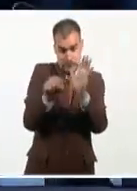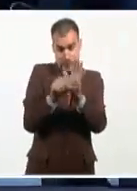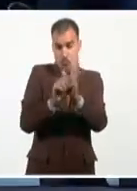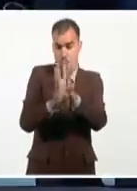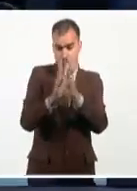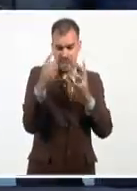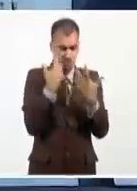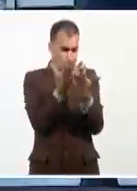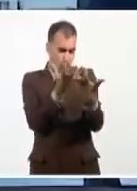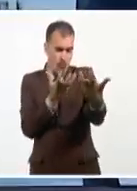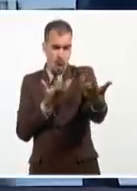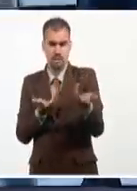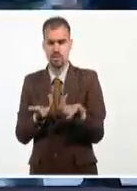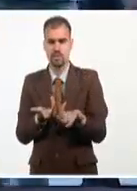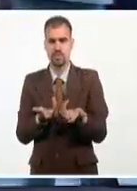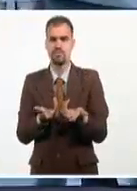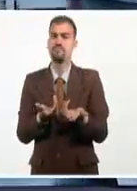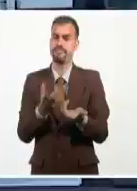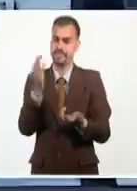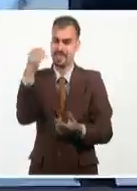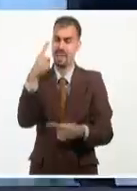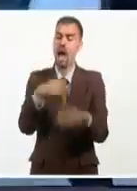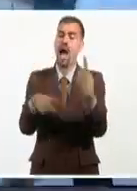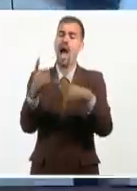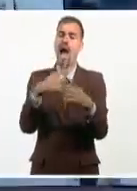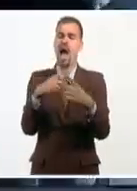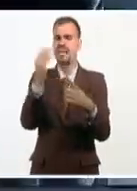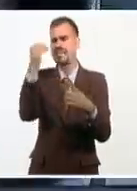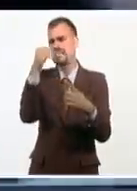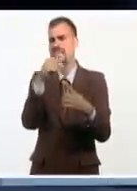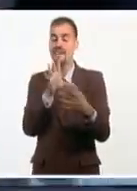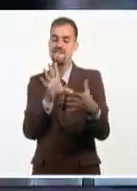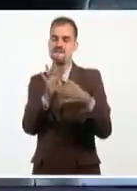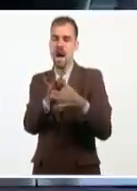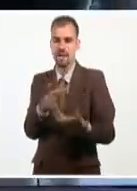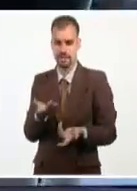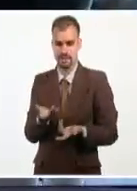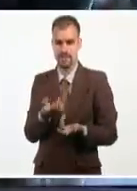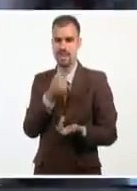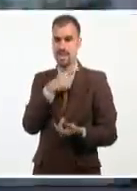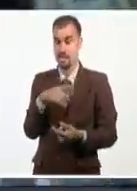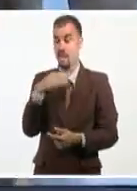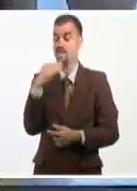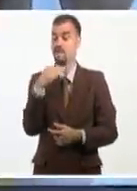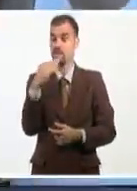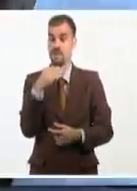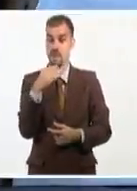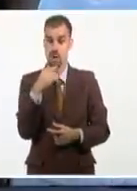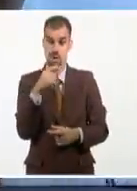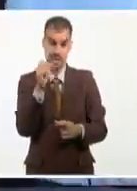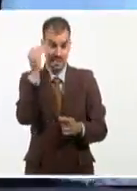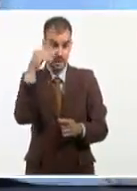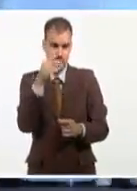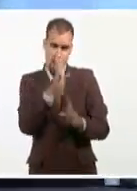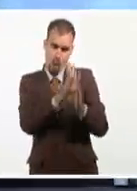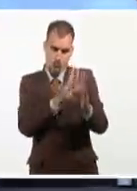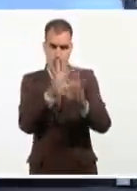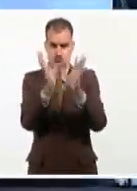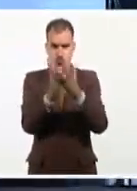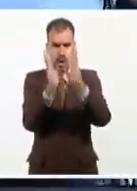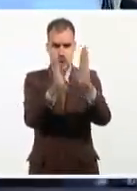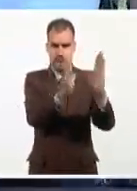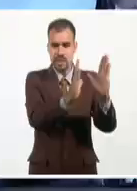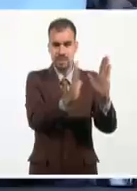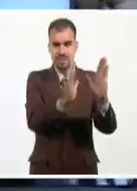porque hay negocios muy bien fundamentados entre quienes las deben organizar y un grupo de personas que compran para luego